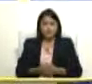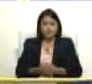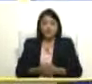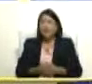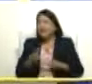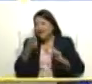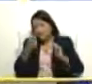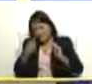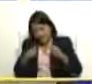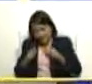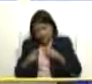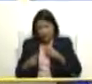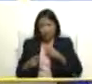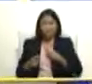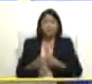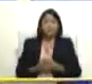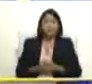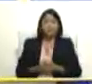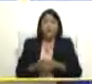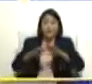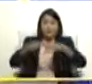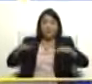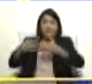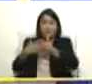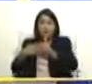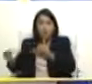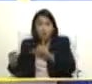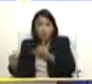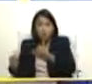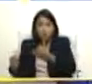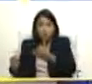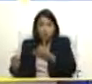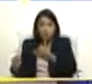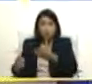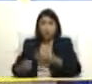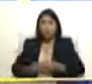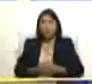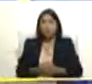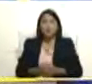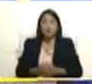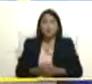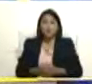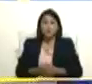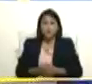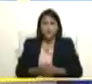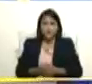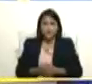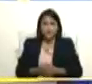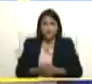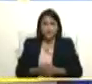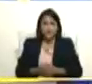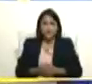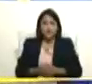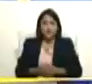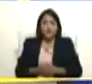Intento de quitarnos el mar por delimitar y nuestros mares incontrovertiblemente venezolanos.